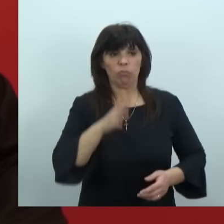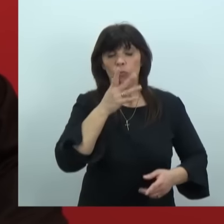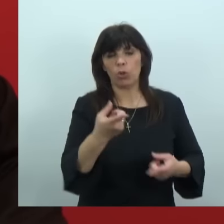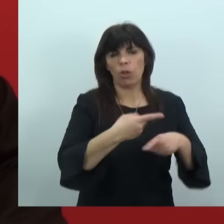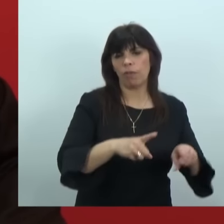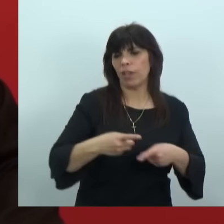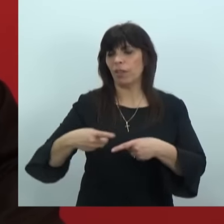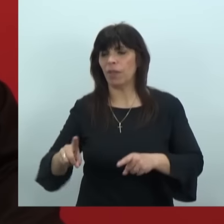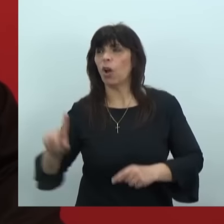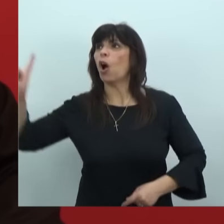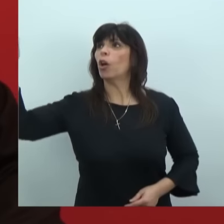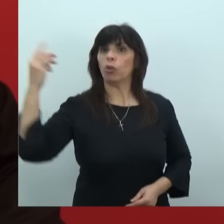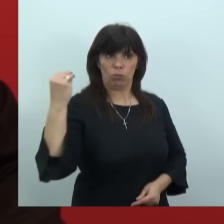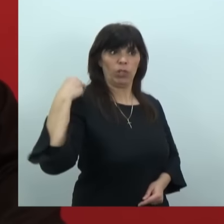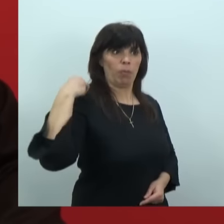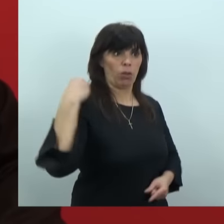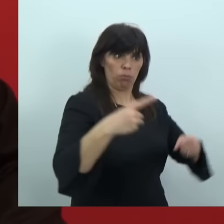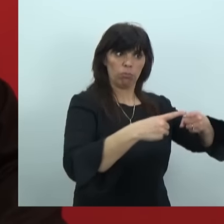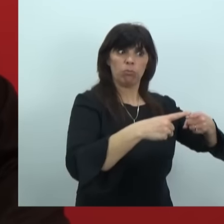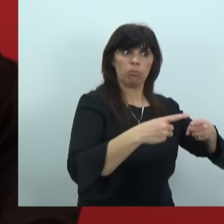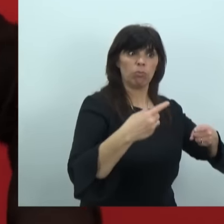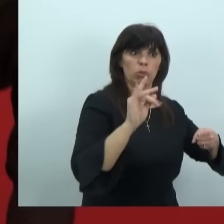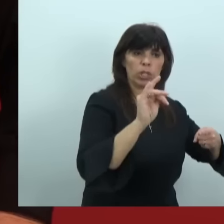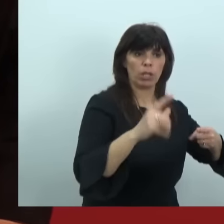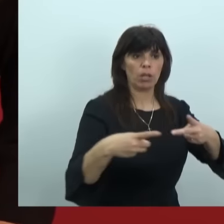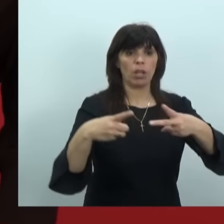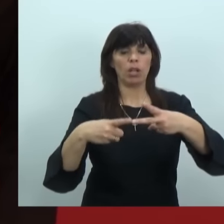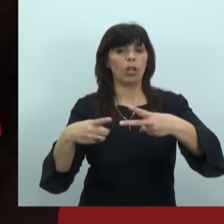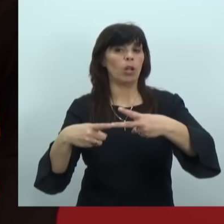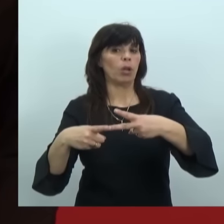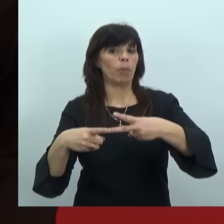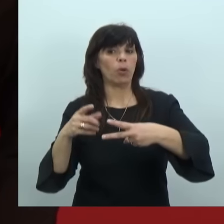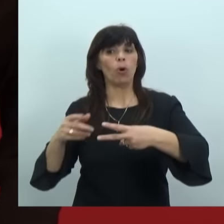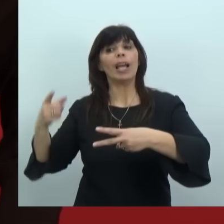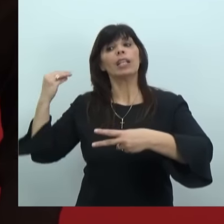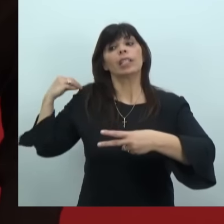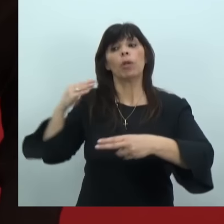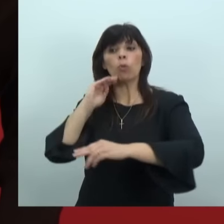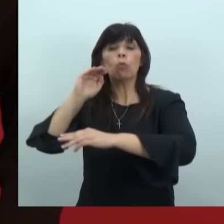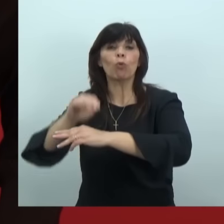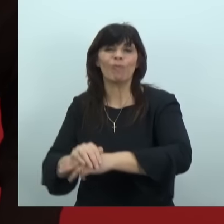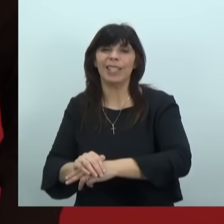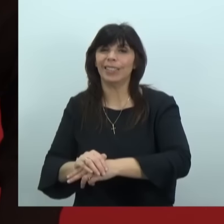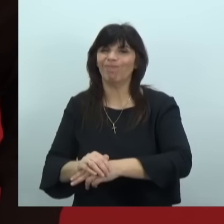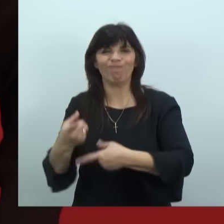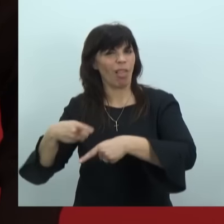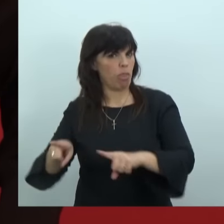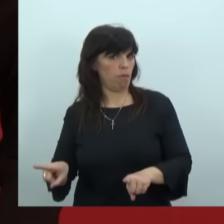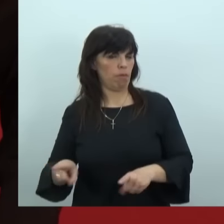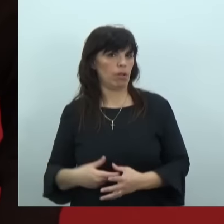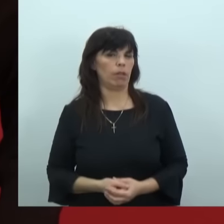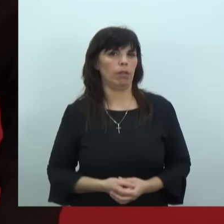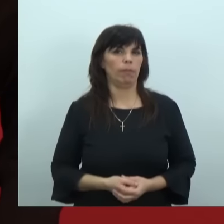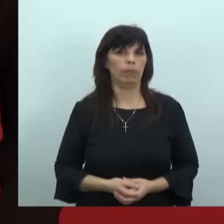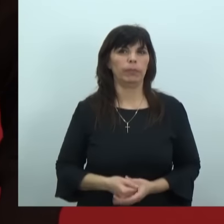es cumplir el llamado. Y quiero decirte con la mano al corazón, queridos, con la mano al corazón. Dios